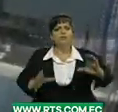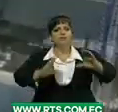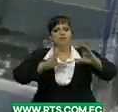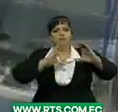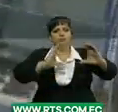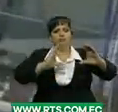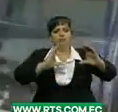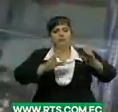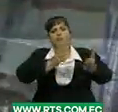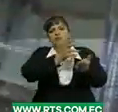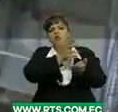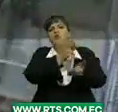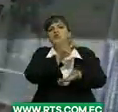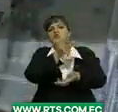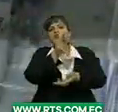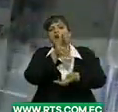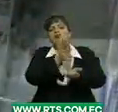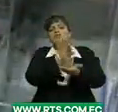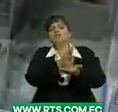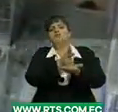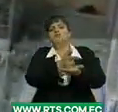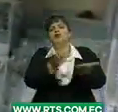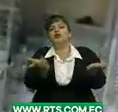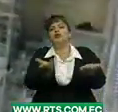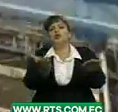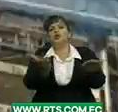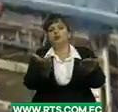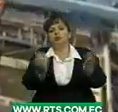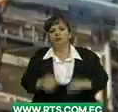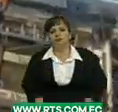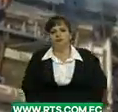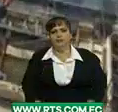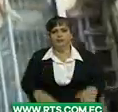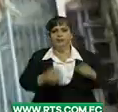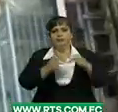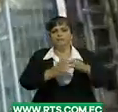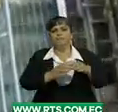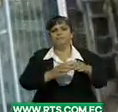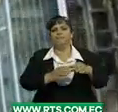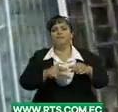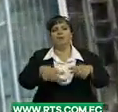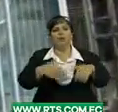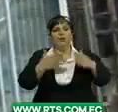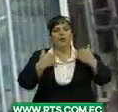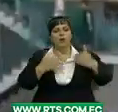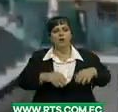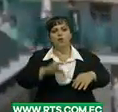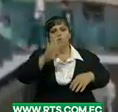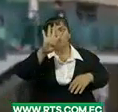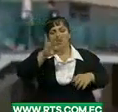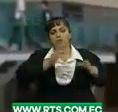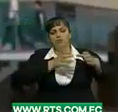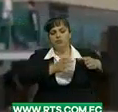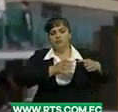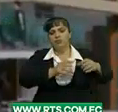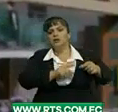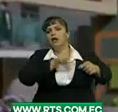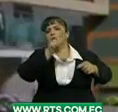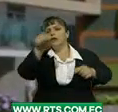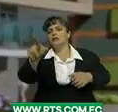permitirá un viaje que hoy toma 45 minutos o una hora en solo 17 minutos. Estamos